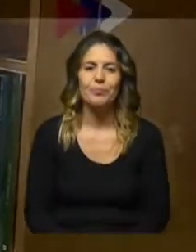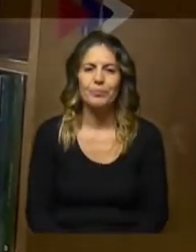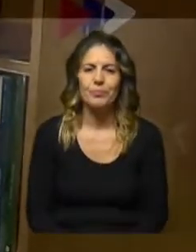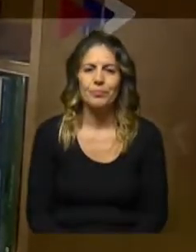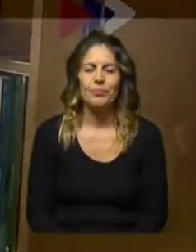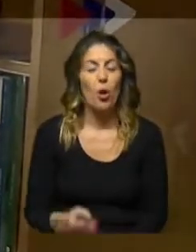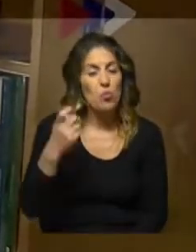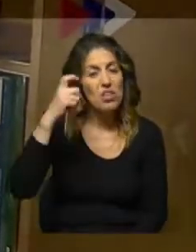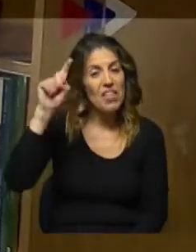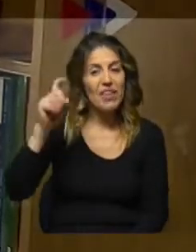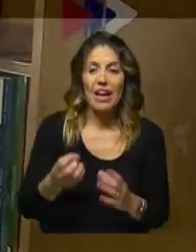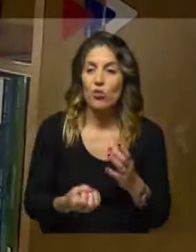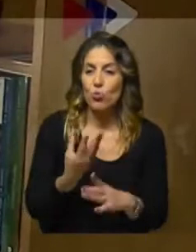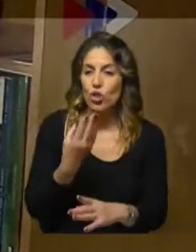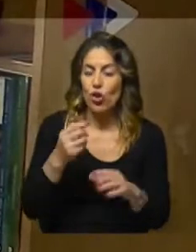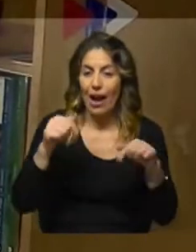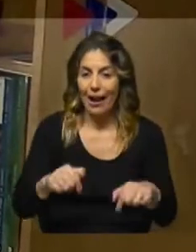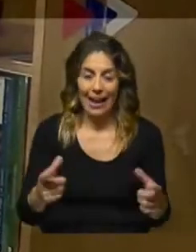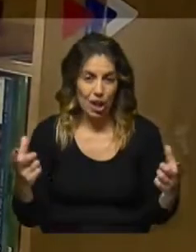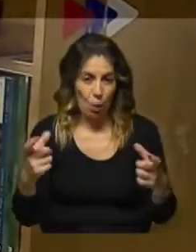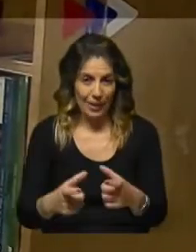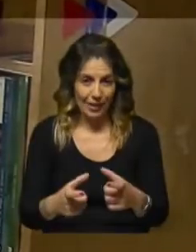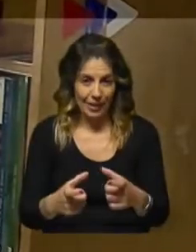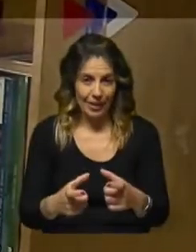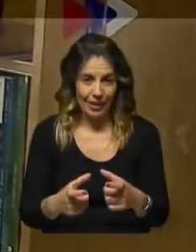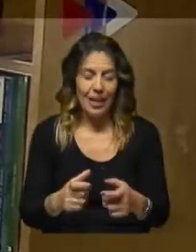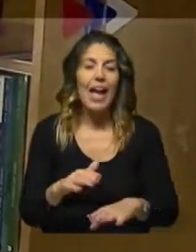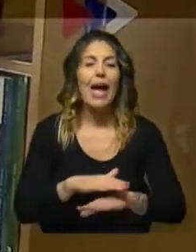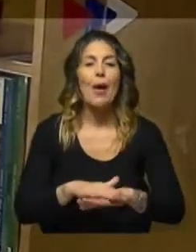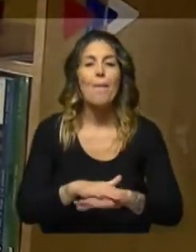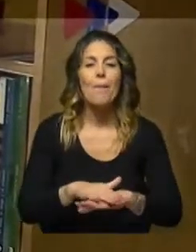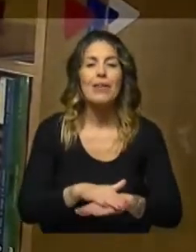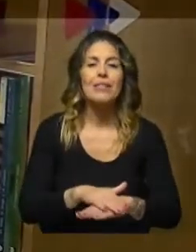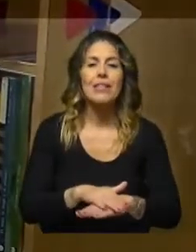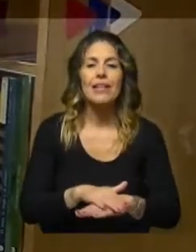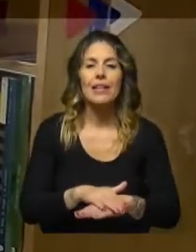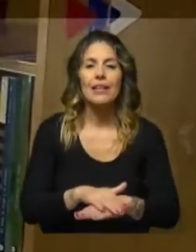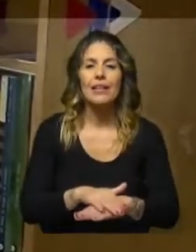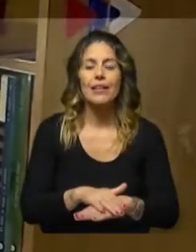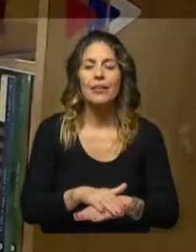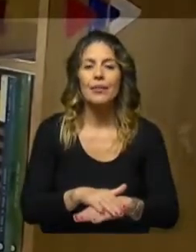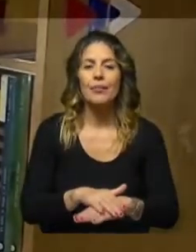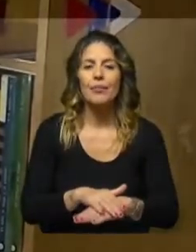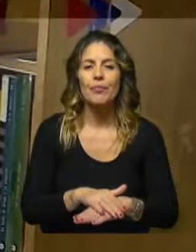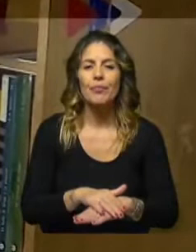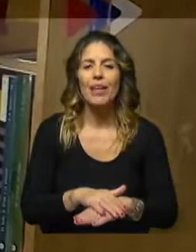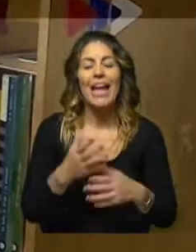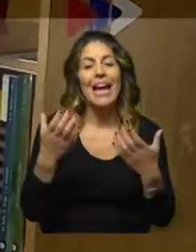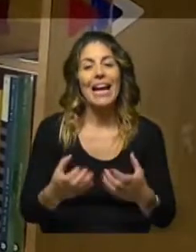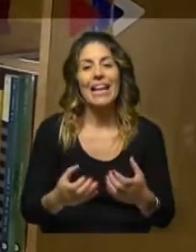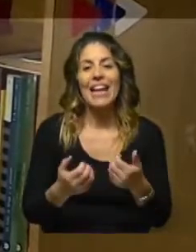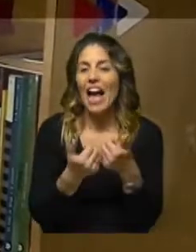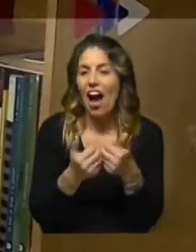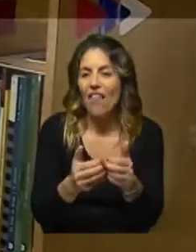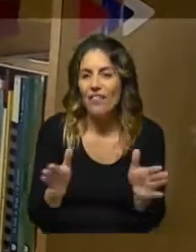Fue una idea que surgió aquí en el comité en base a que, bueno, con la intención de tenerlo